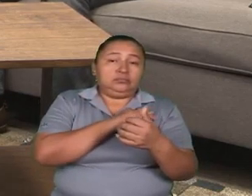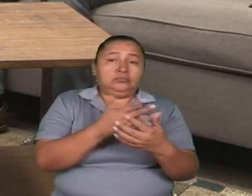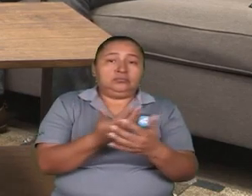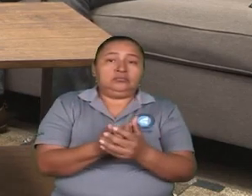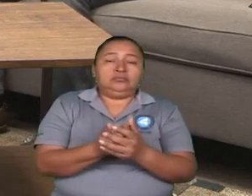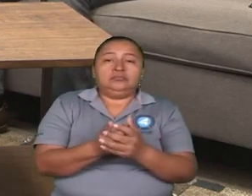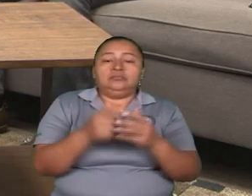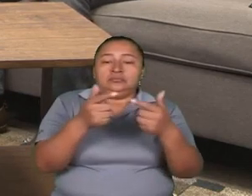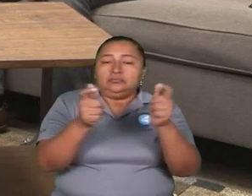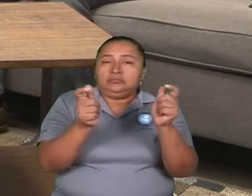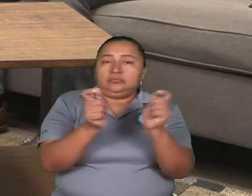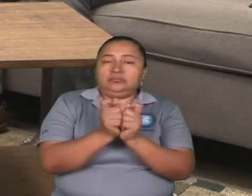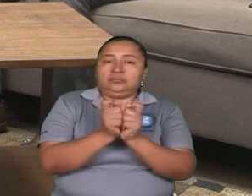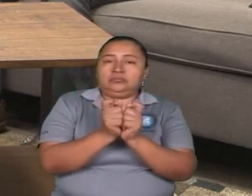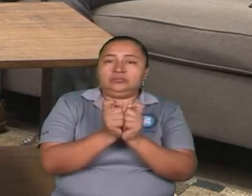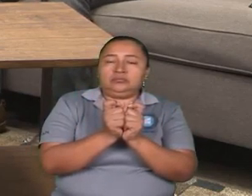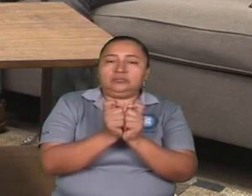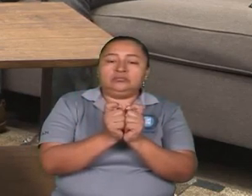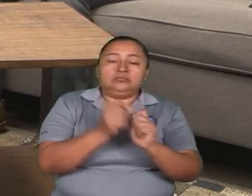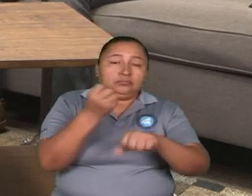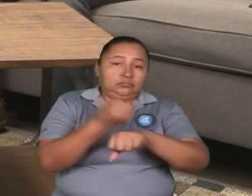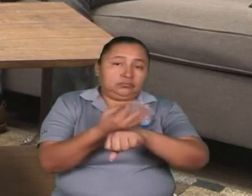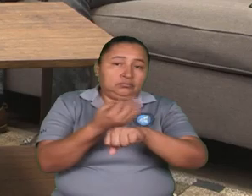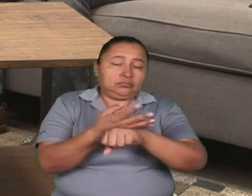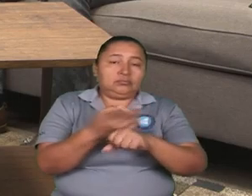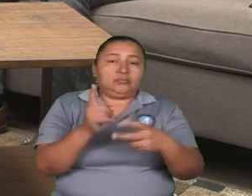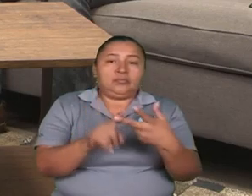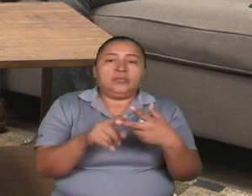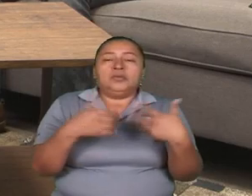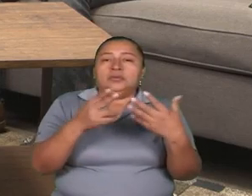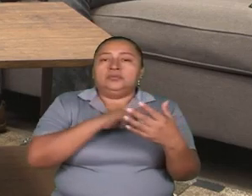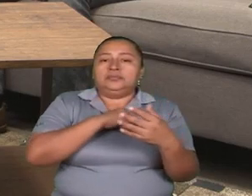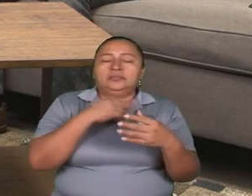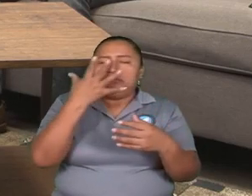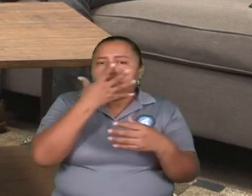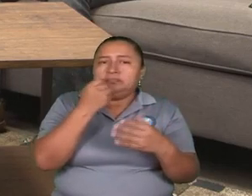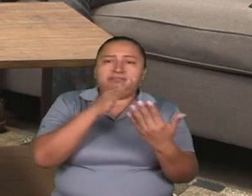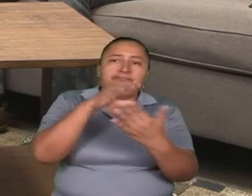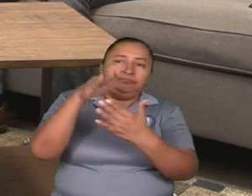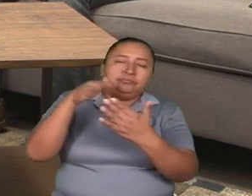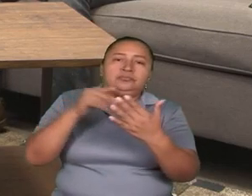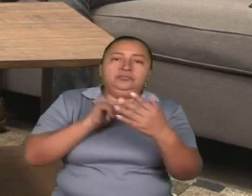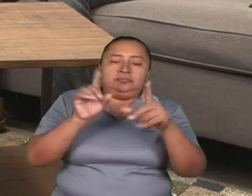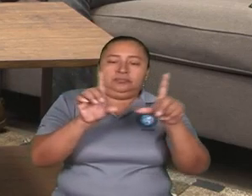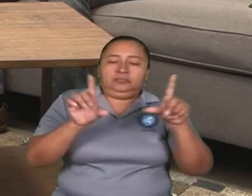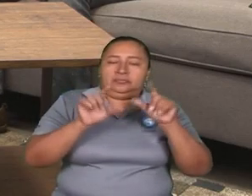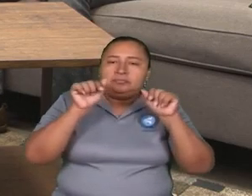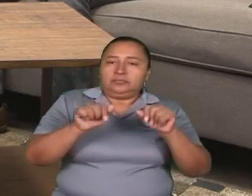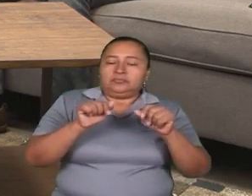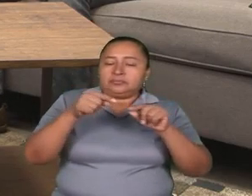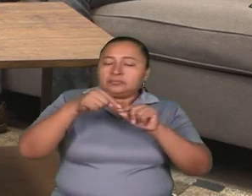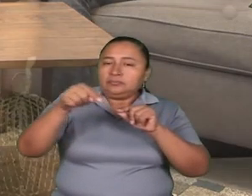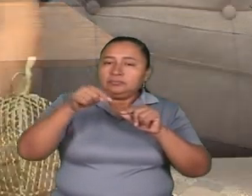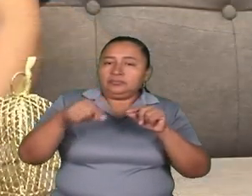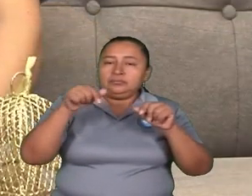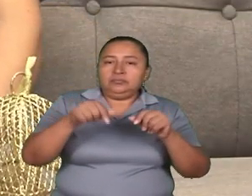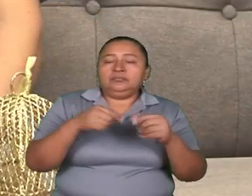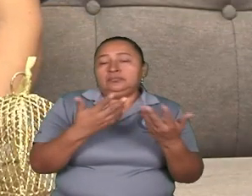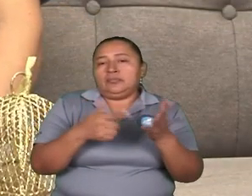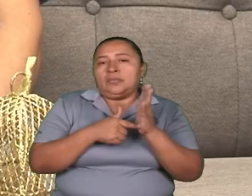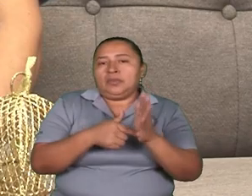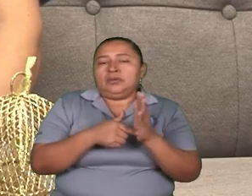precisamente gozan de un desarrollo en infraestructura que precisamente ayuda a mejorar esa visita,